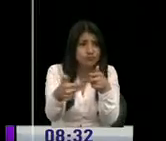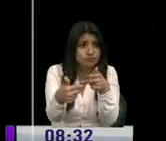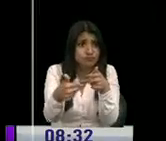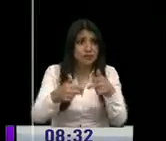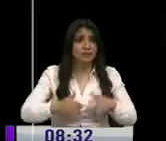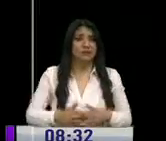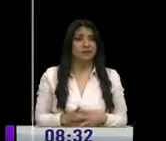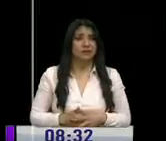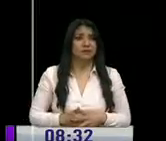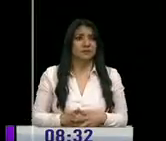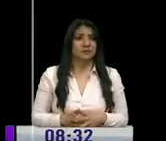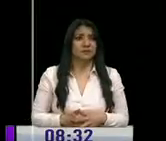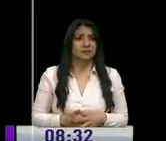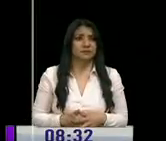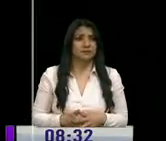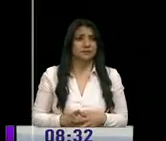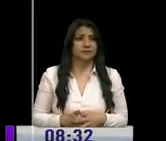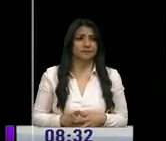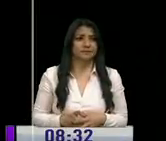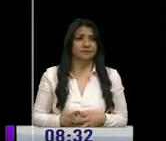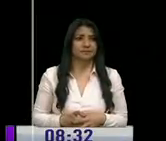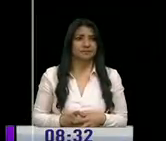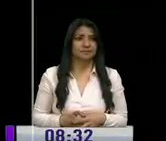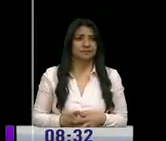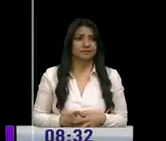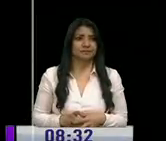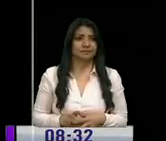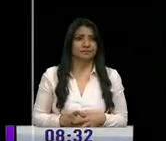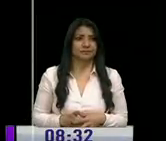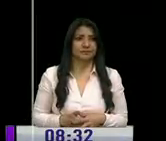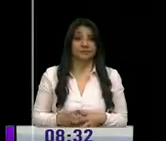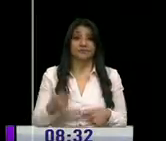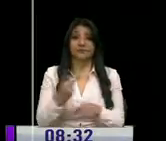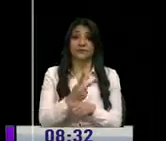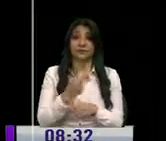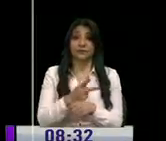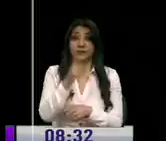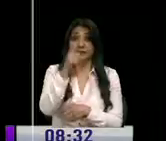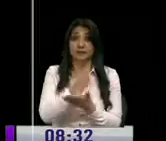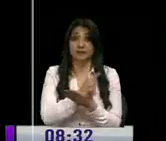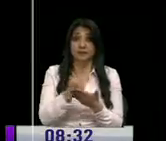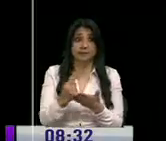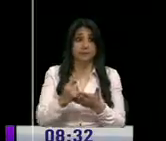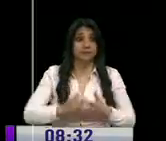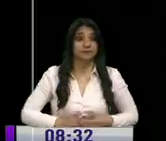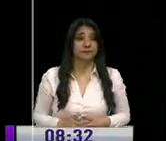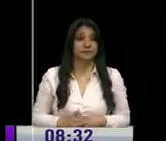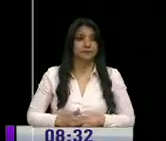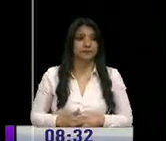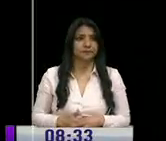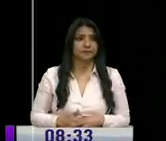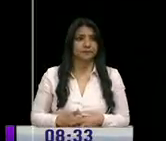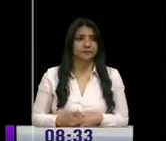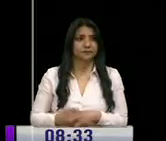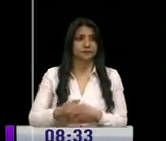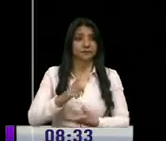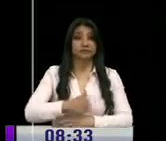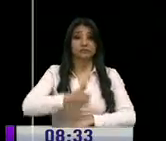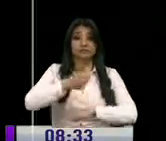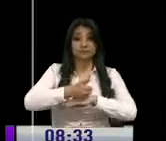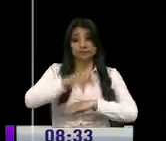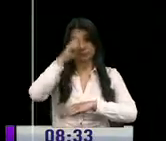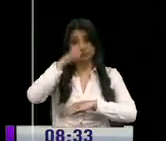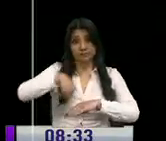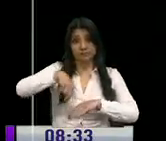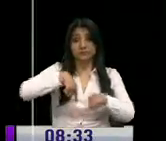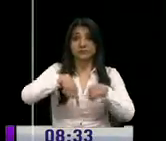Y los demás tienen que abrirle puesto. Segundo en la semana, ¿no? Segundo. Y las Agencia Nacional de Tránsito, ¿dónde están